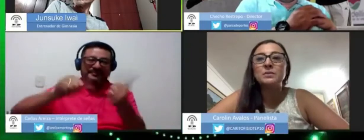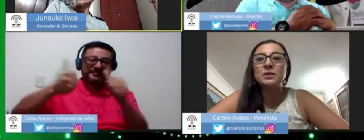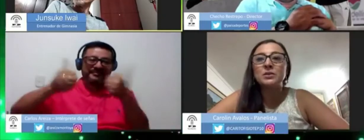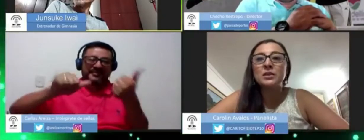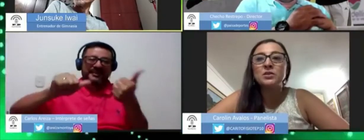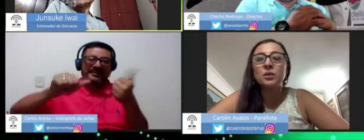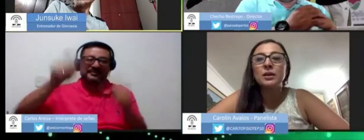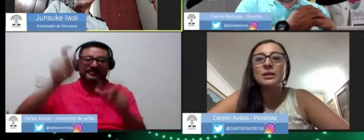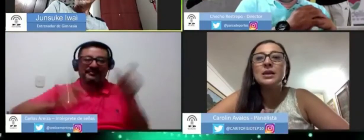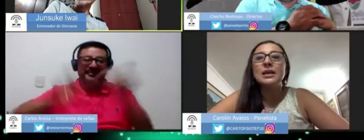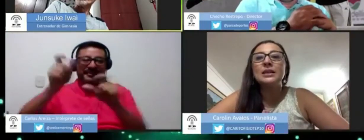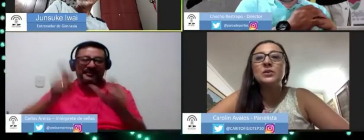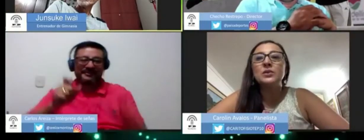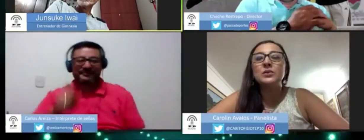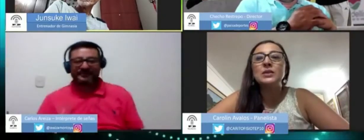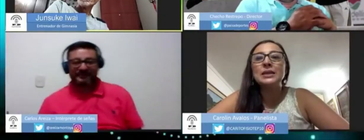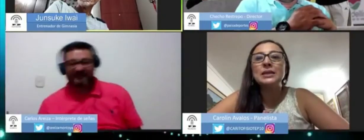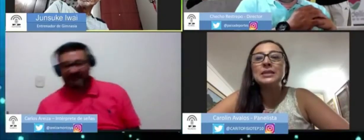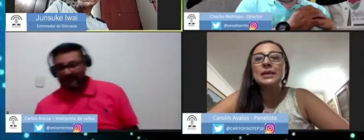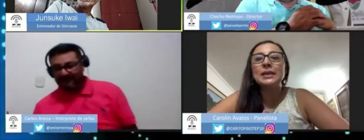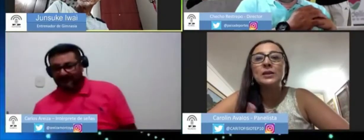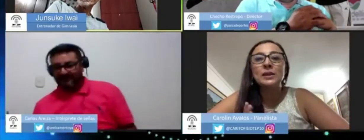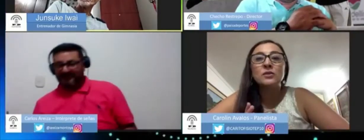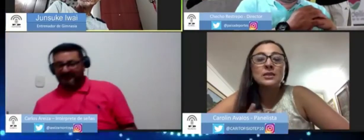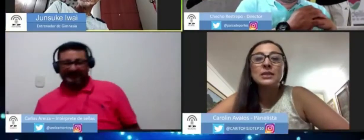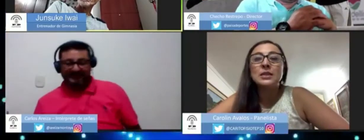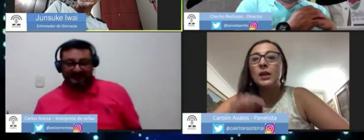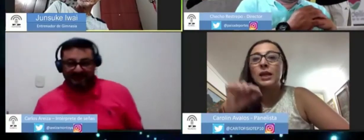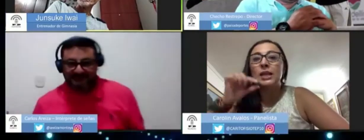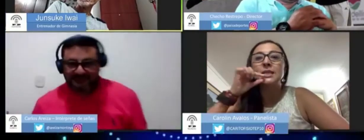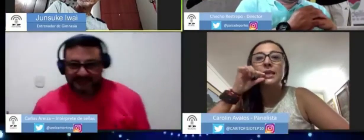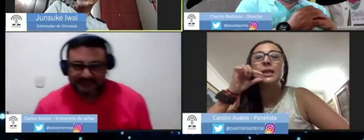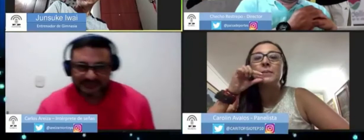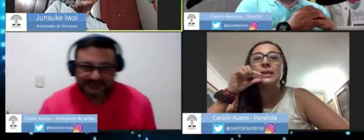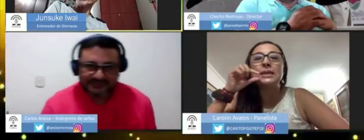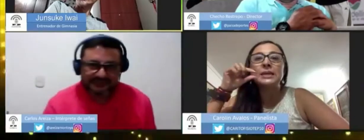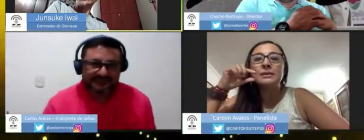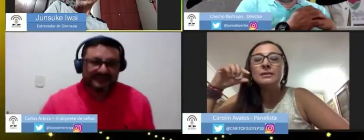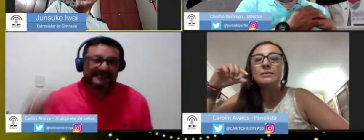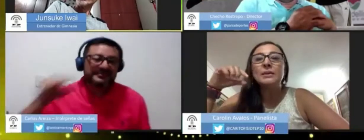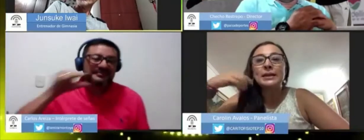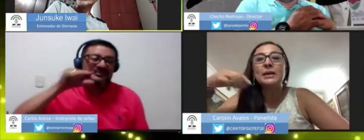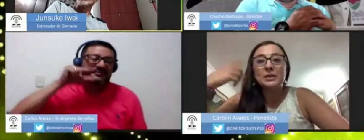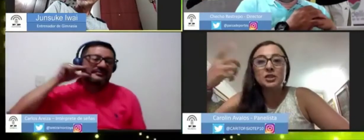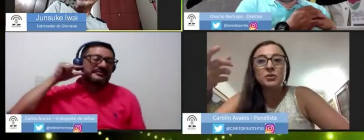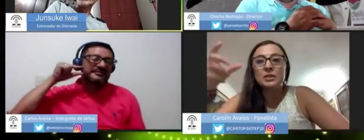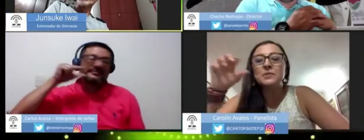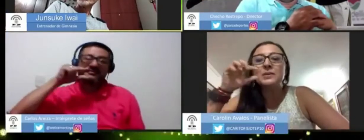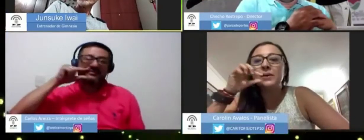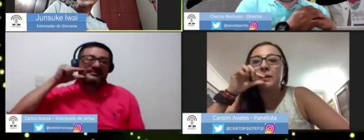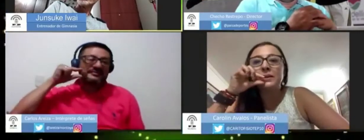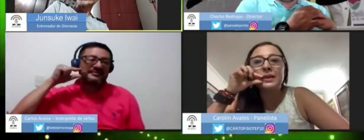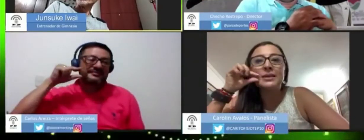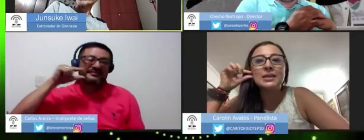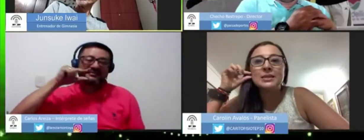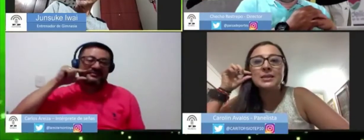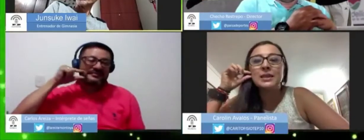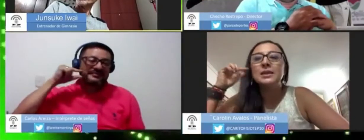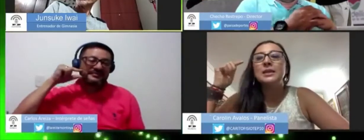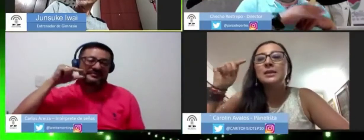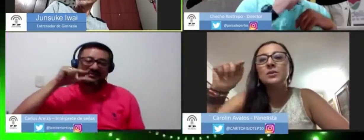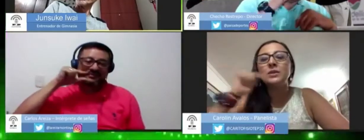personas sordas. Entonces, ahorita nos enseñaron que la seña de María María Bayona, específicamente es